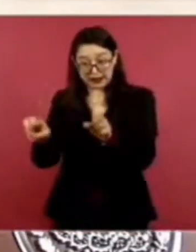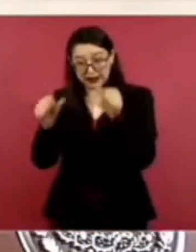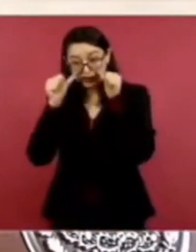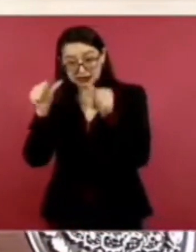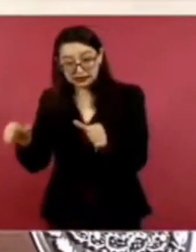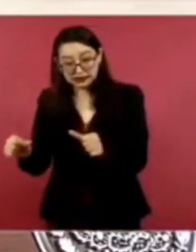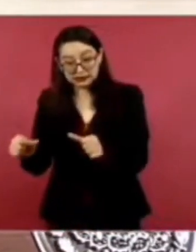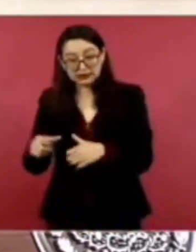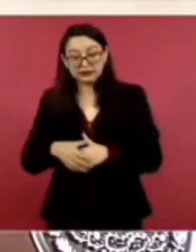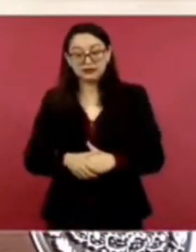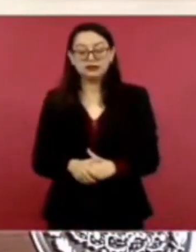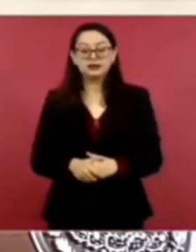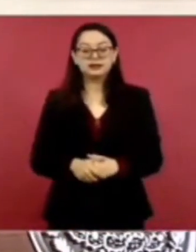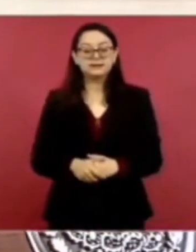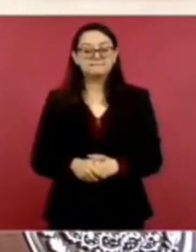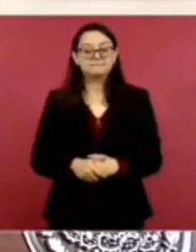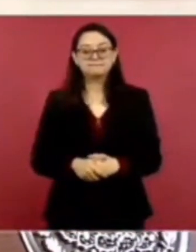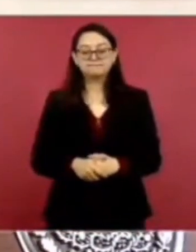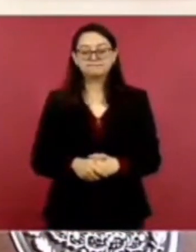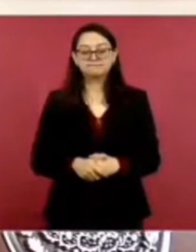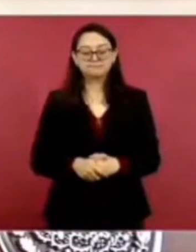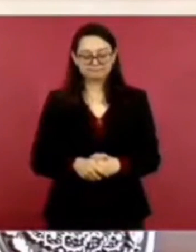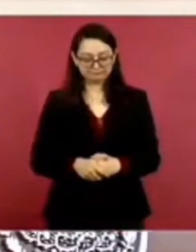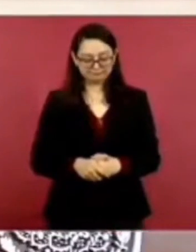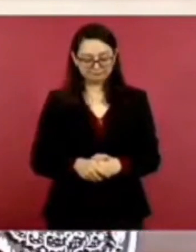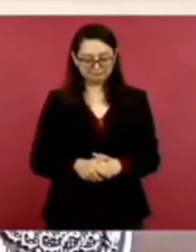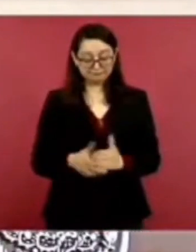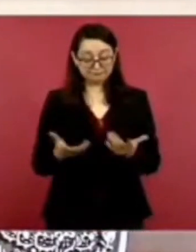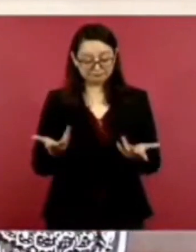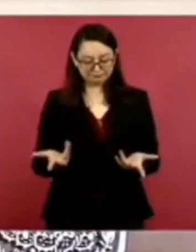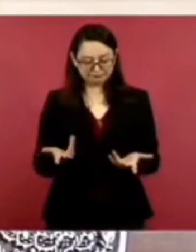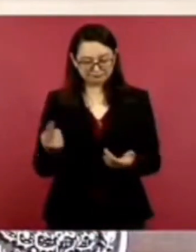Nosotros no tenemos